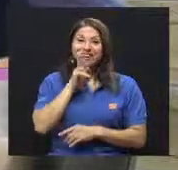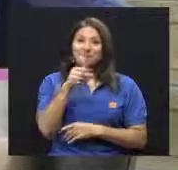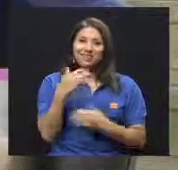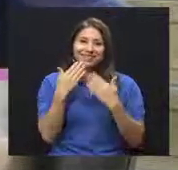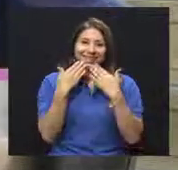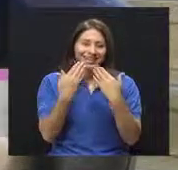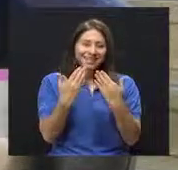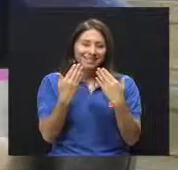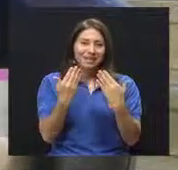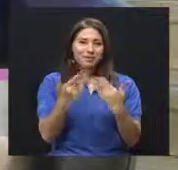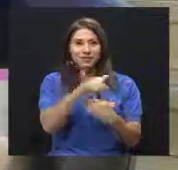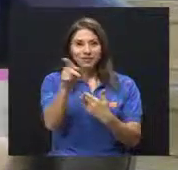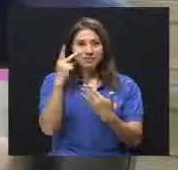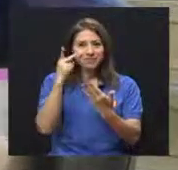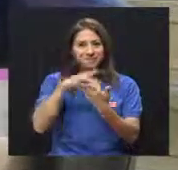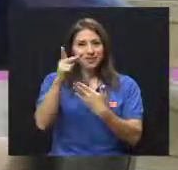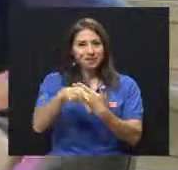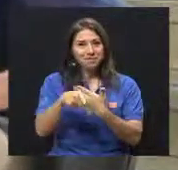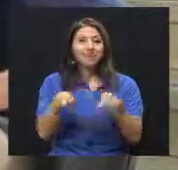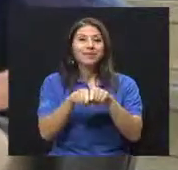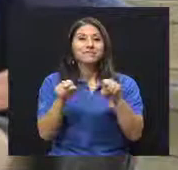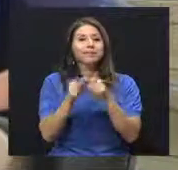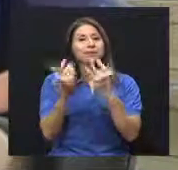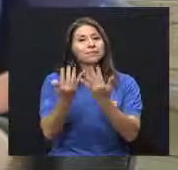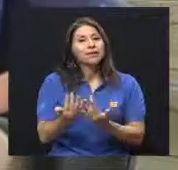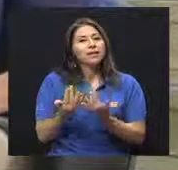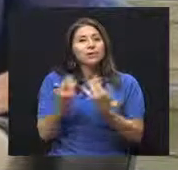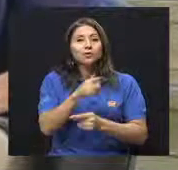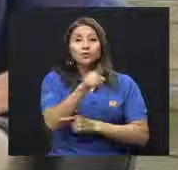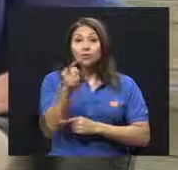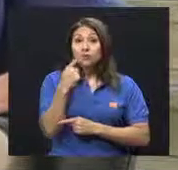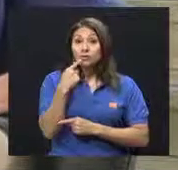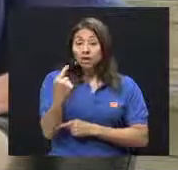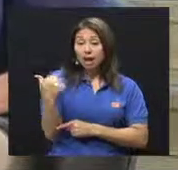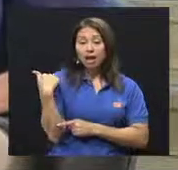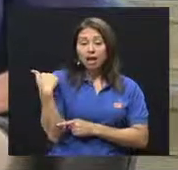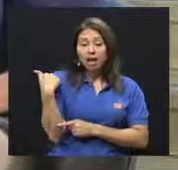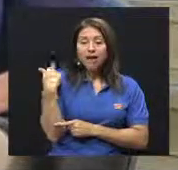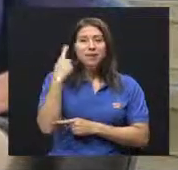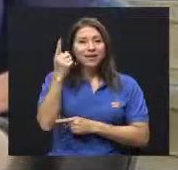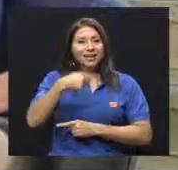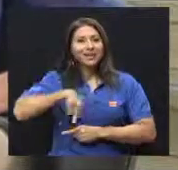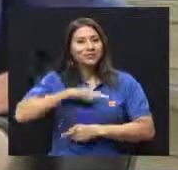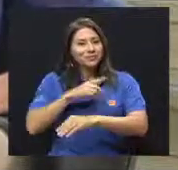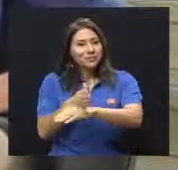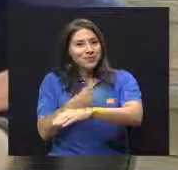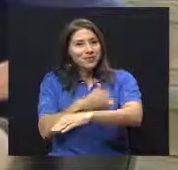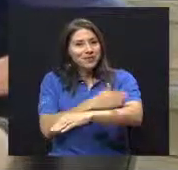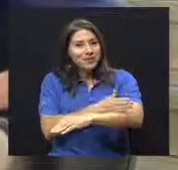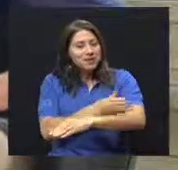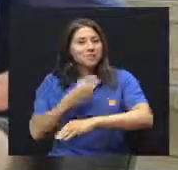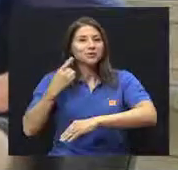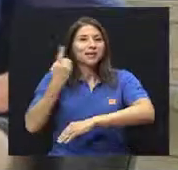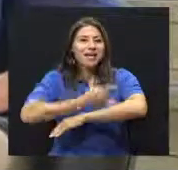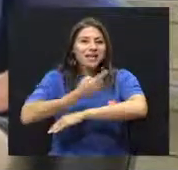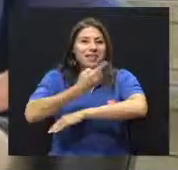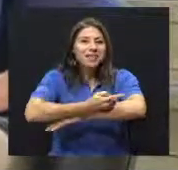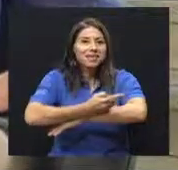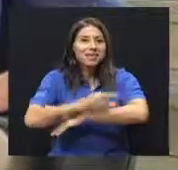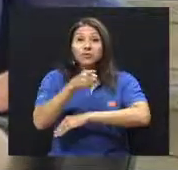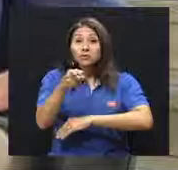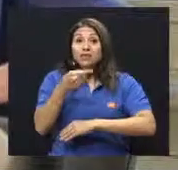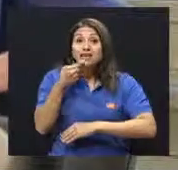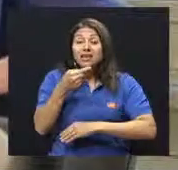2511-6240. Realmente que les agradecemos su sintonía, esperamos también que nos haga ese reporte para poder mejorar cada día, sugerencias de